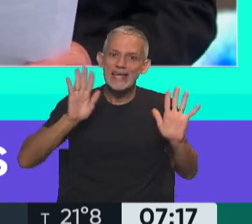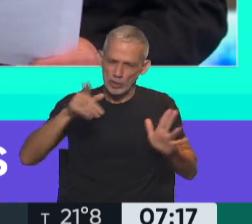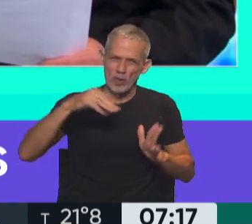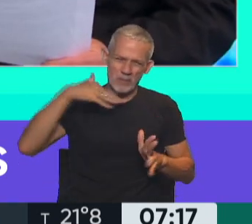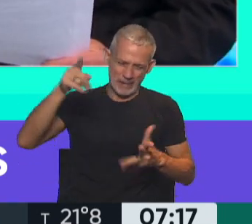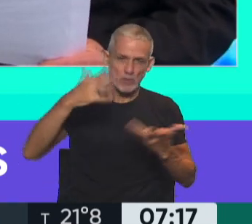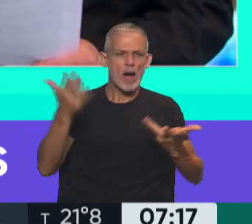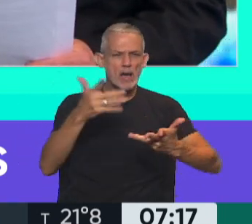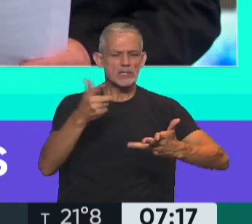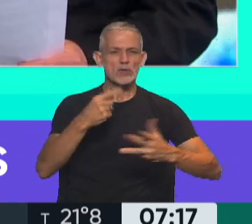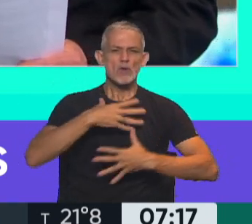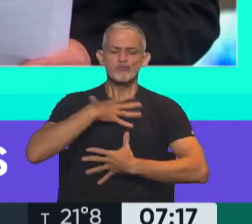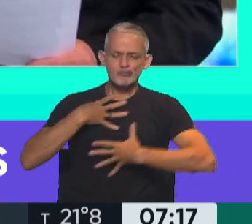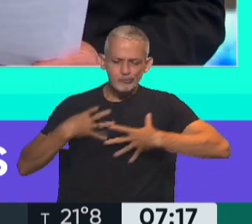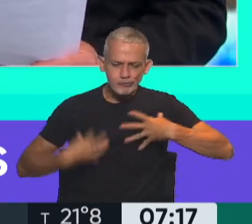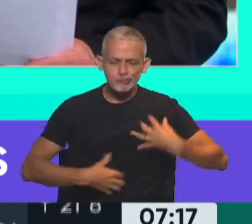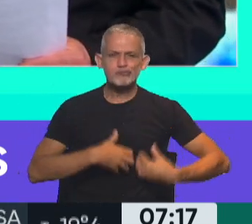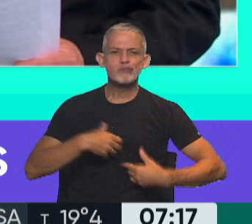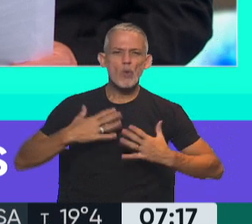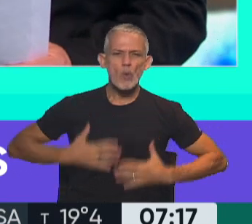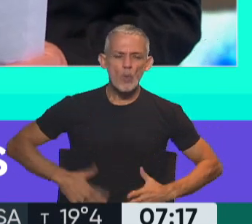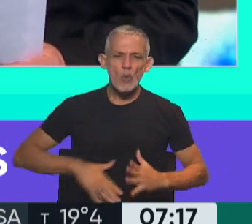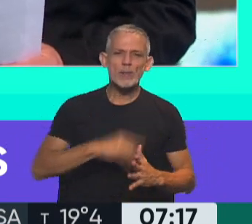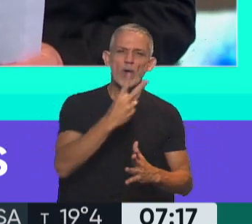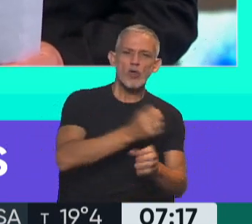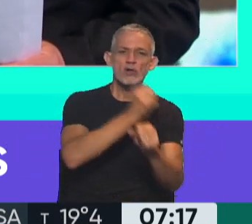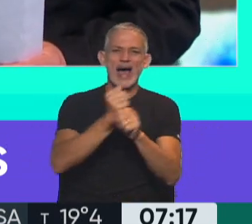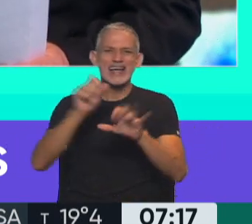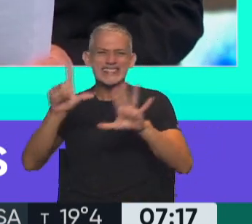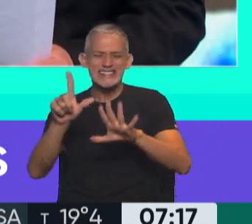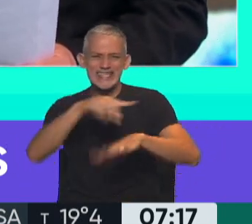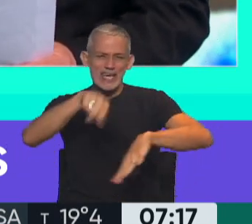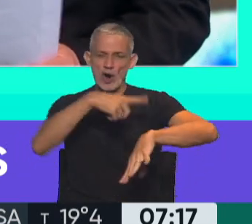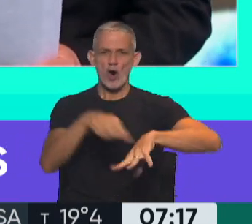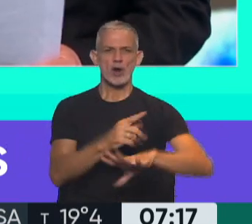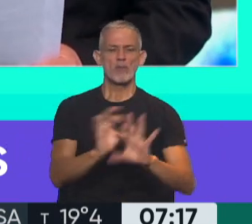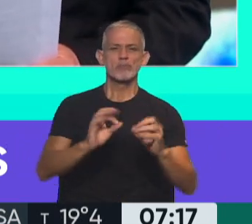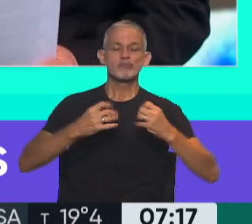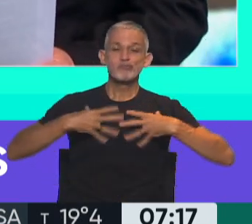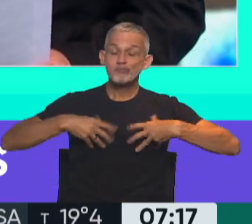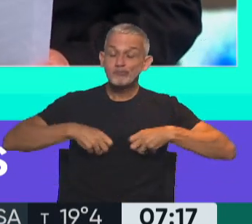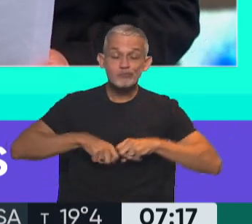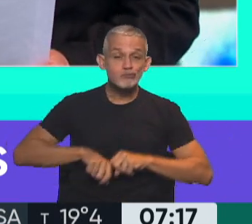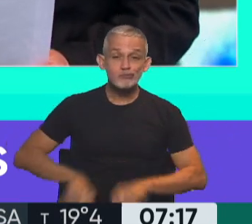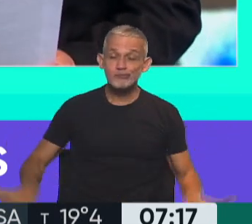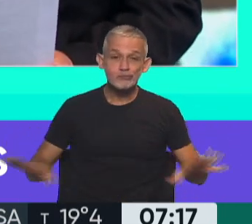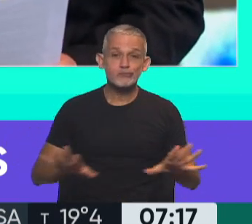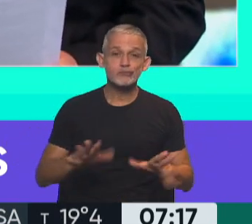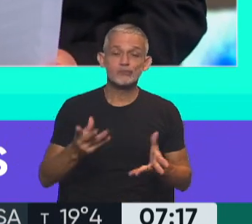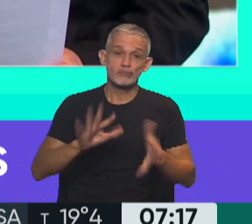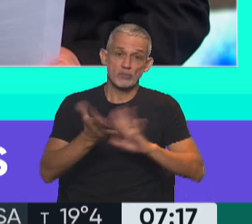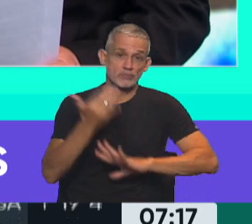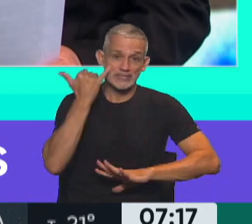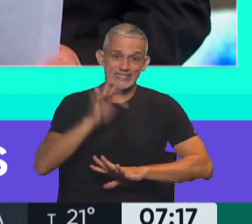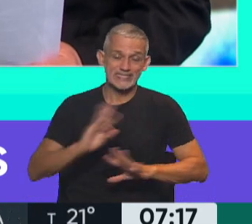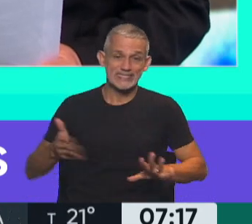pero tiene una metabolización que va entre 2 y 7 horas y termina eliminándose del cuerpo a través del